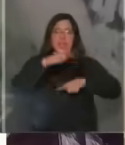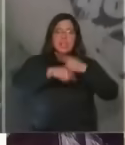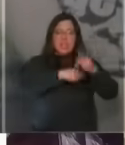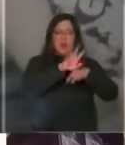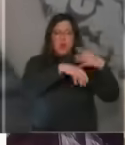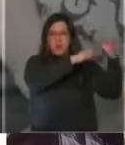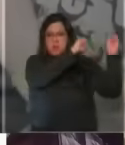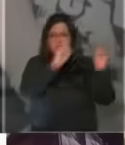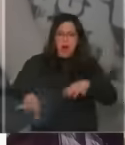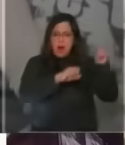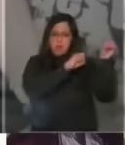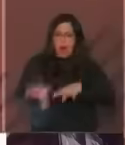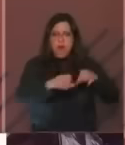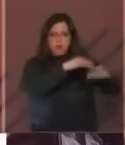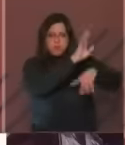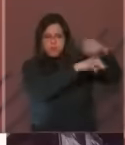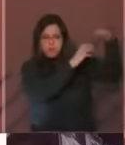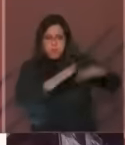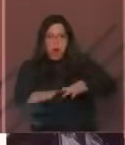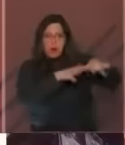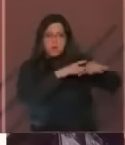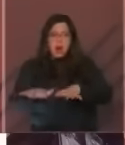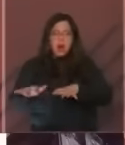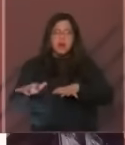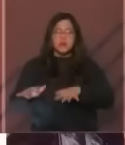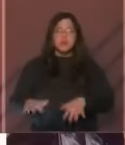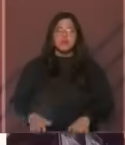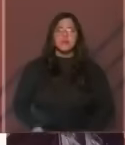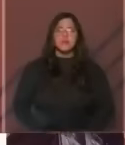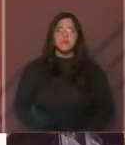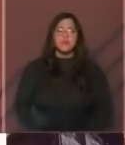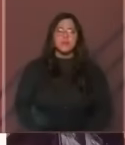saco piedra no sé que le pegaban a la pared de mi